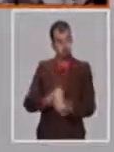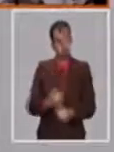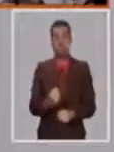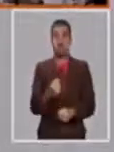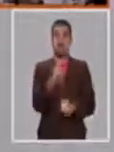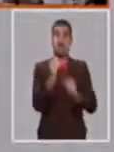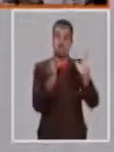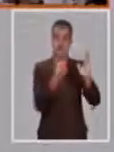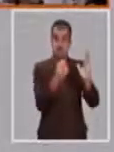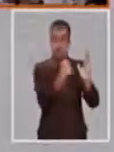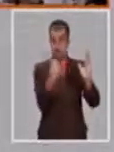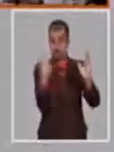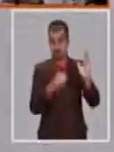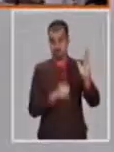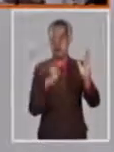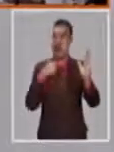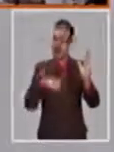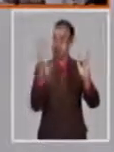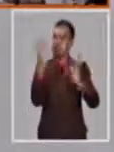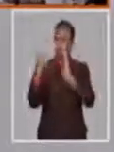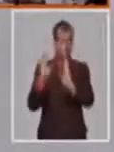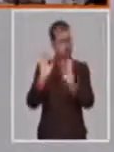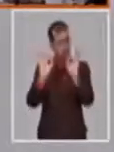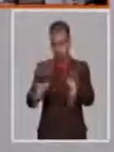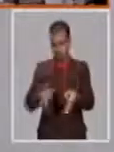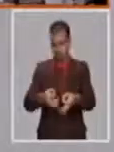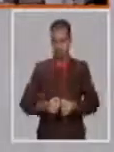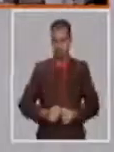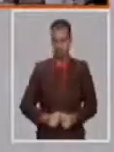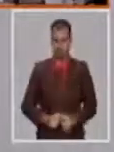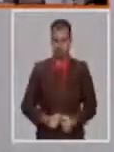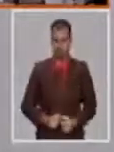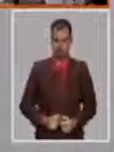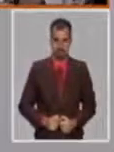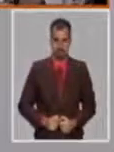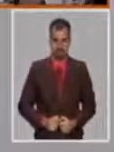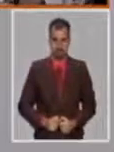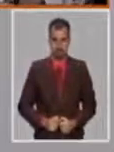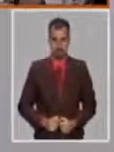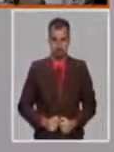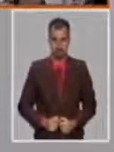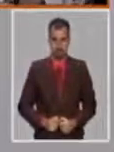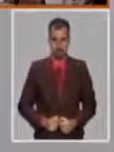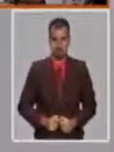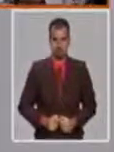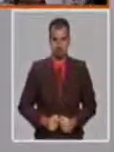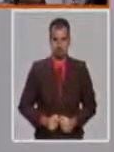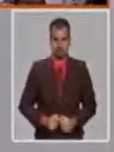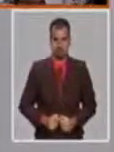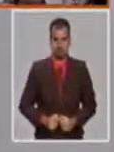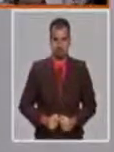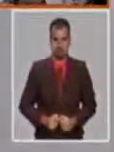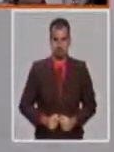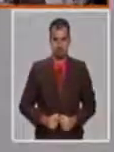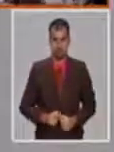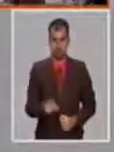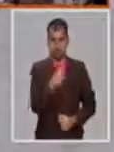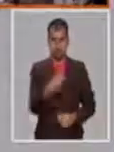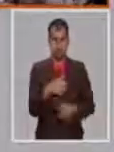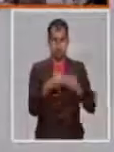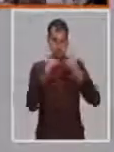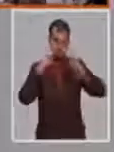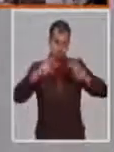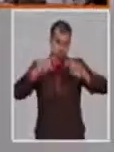2 y será sin dudas en la fase 3. Y nosotros, como también María Eugenia explicaba, es un